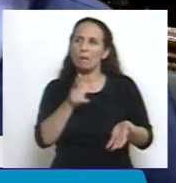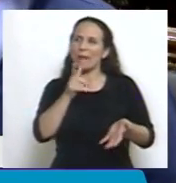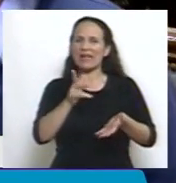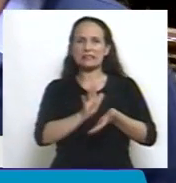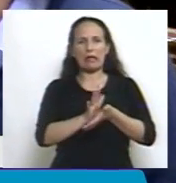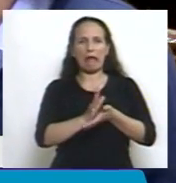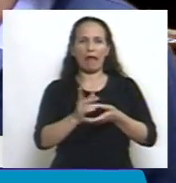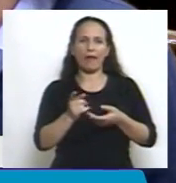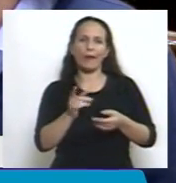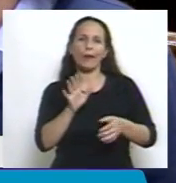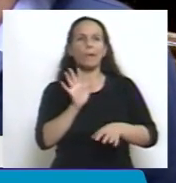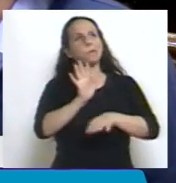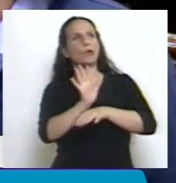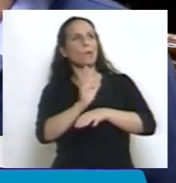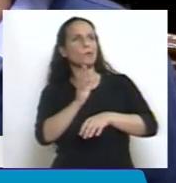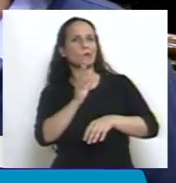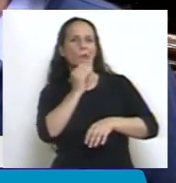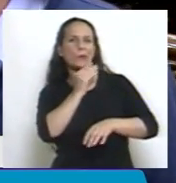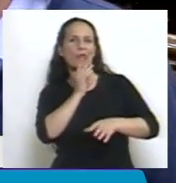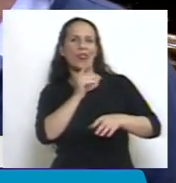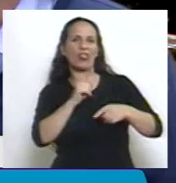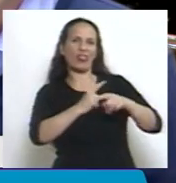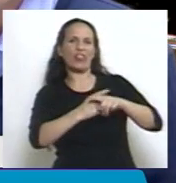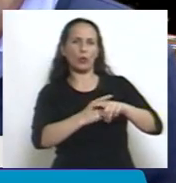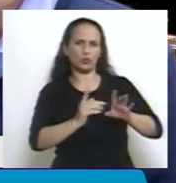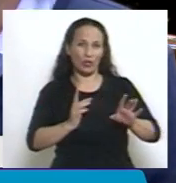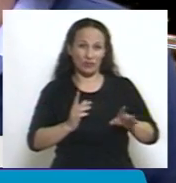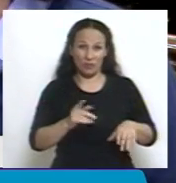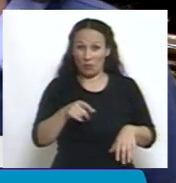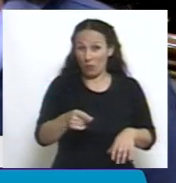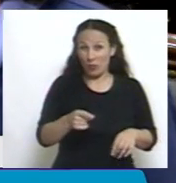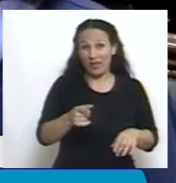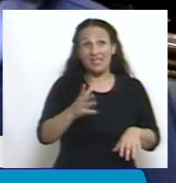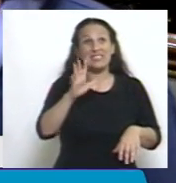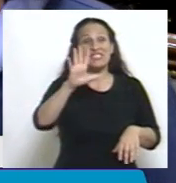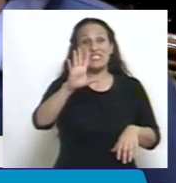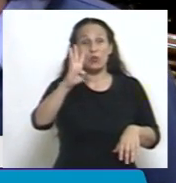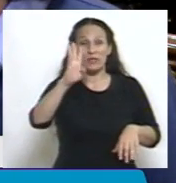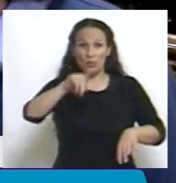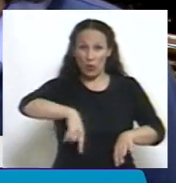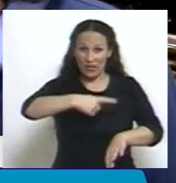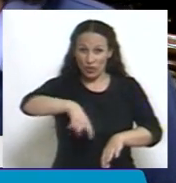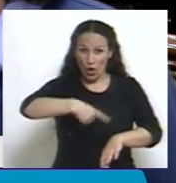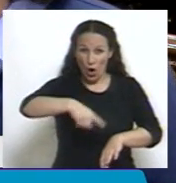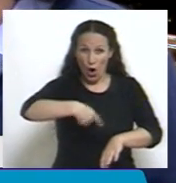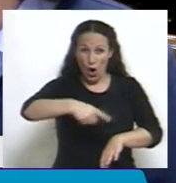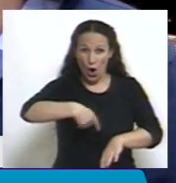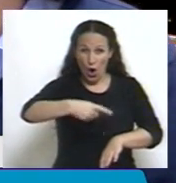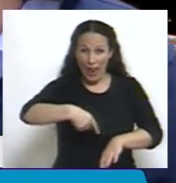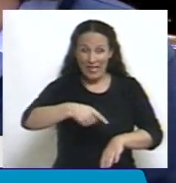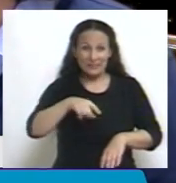pantomima de discusión, porque una sesión de 54 horas con